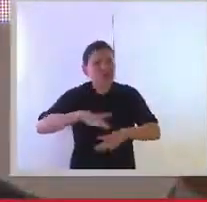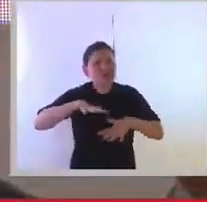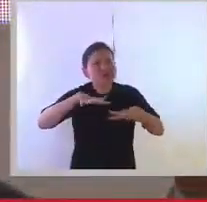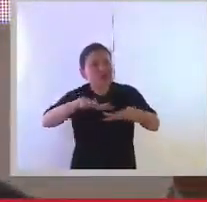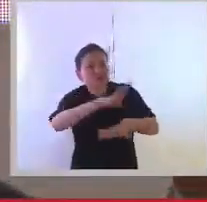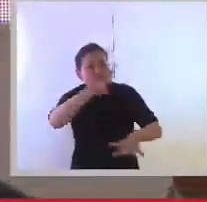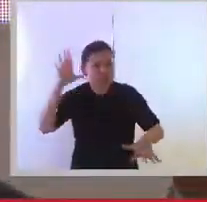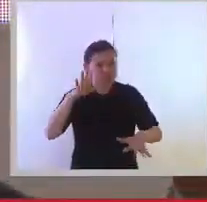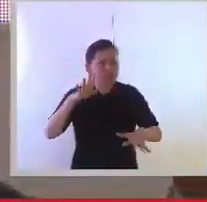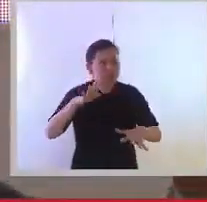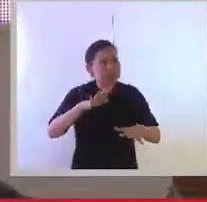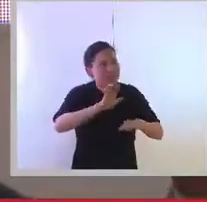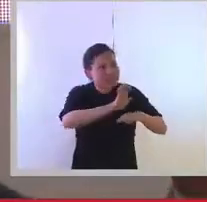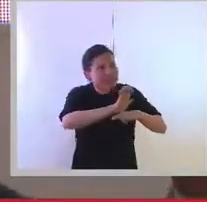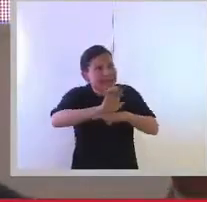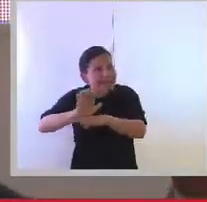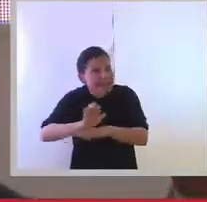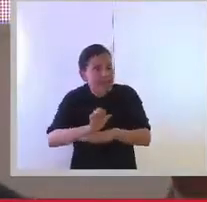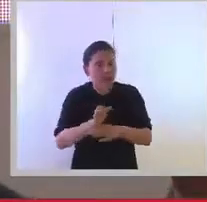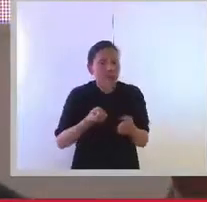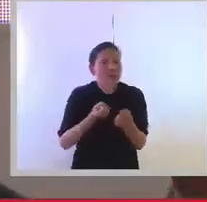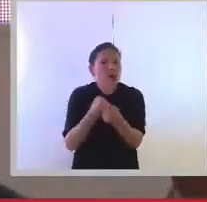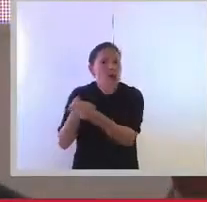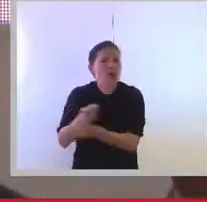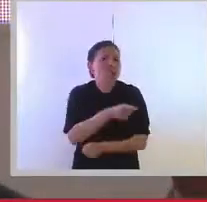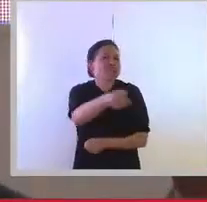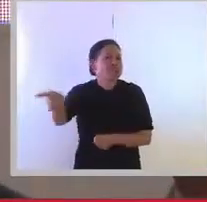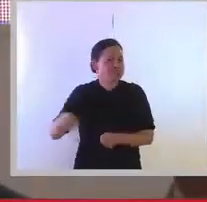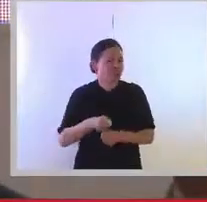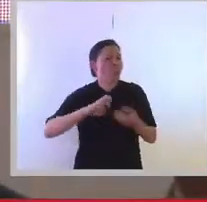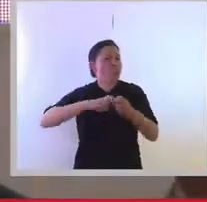parte de la respuesta a la mayoría de los problemas de ustedes.